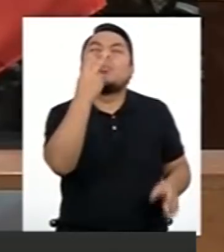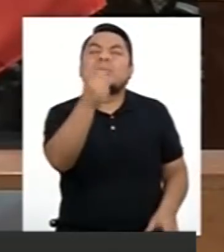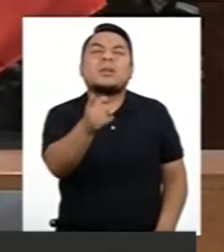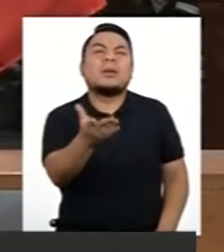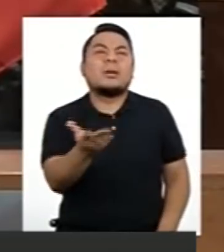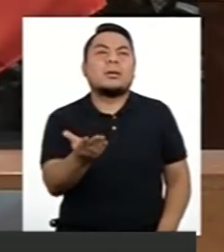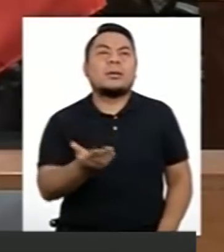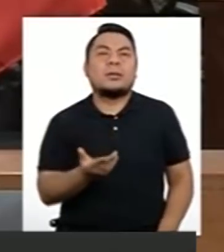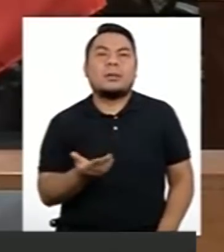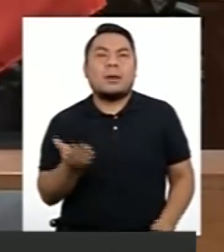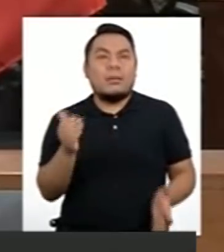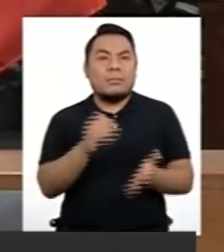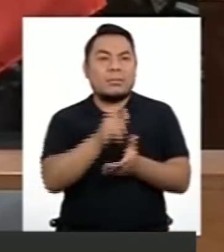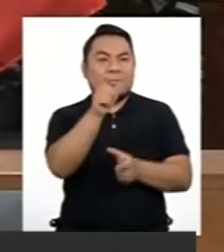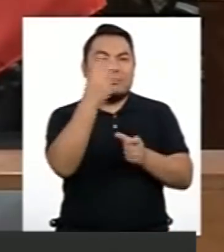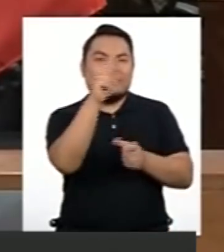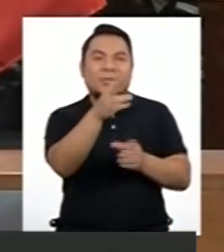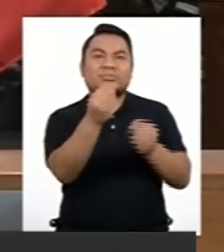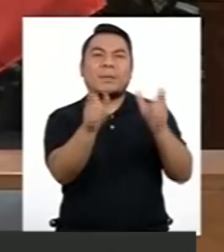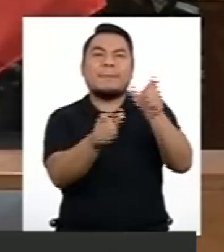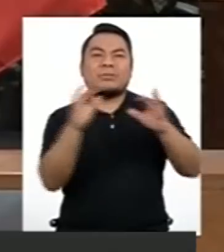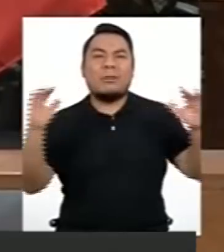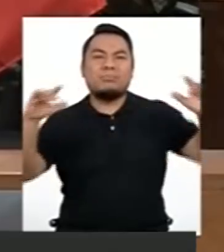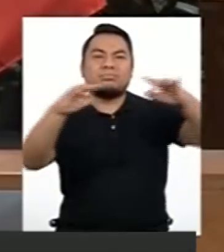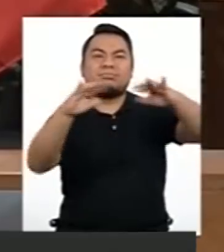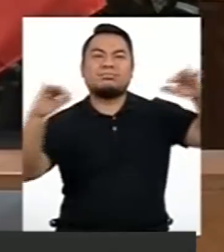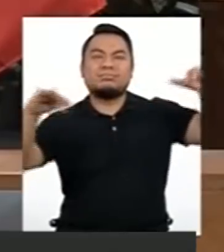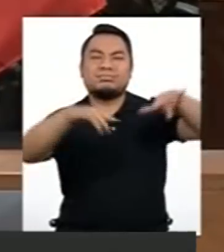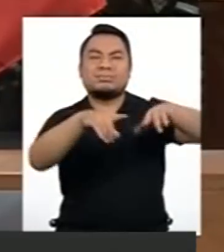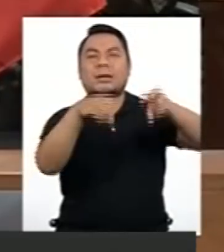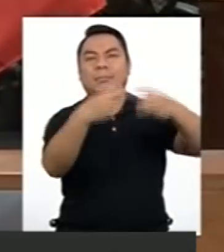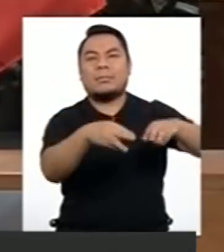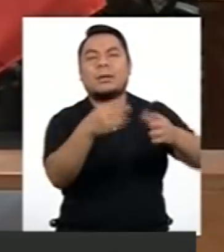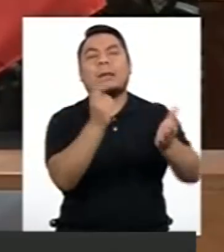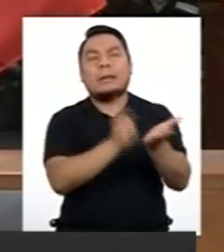donde hay gran aglomeración de gente, y ahí es donde está el